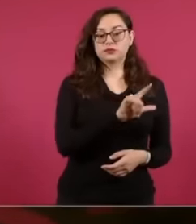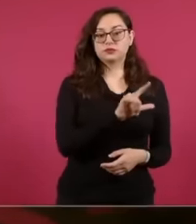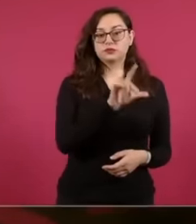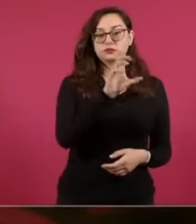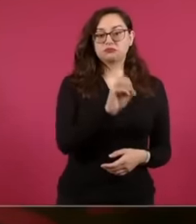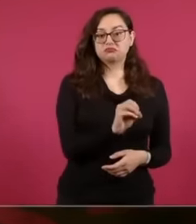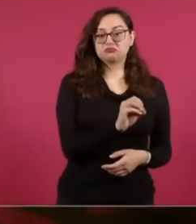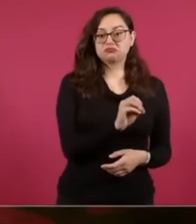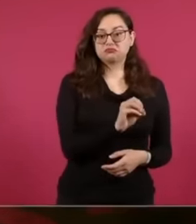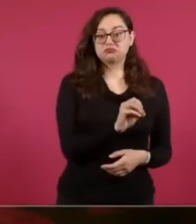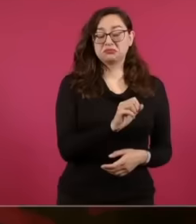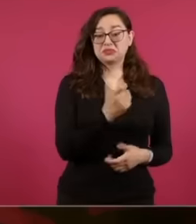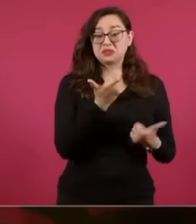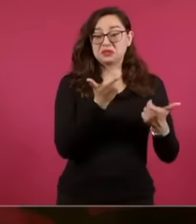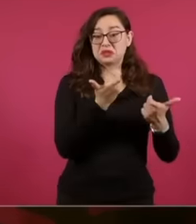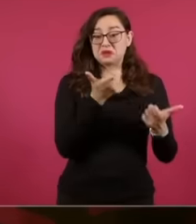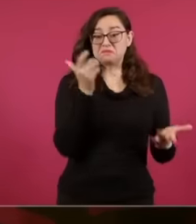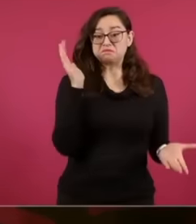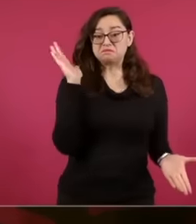1,000 millones